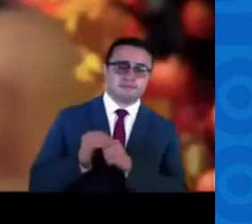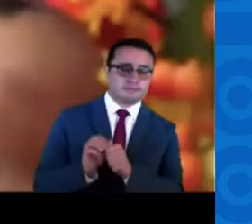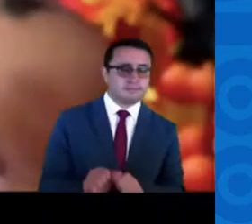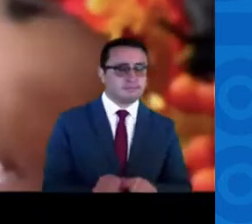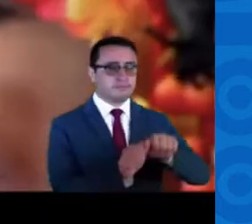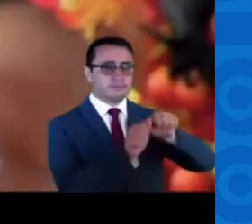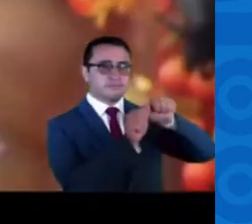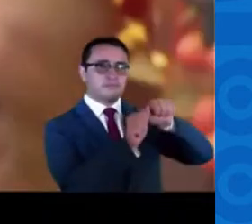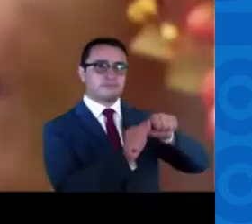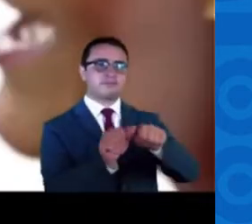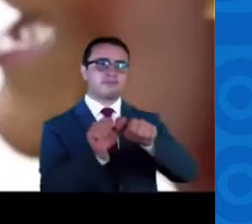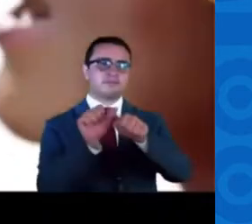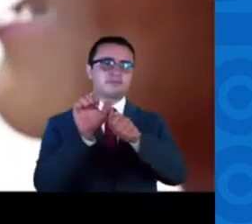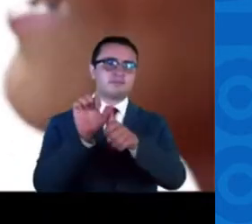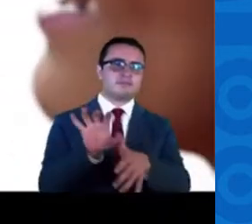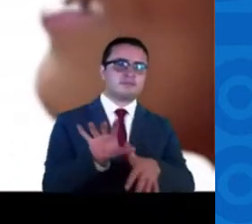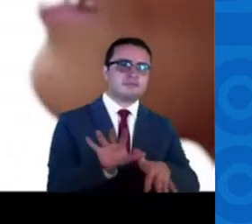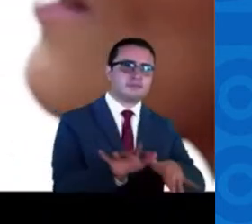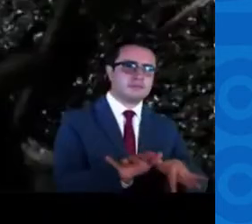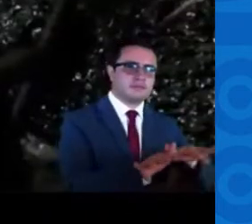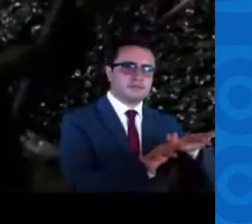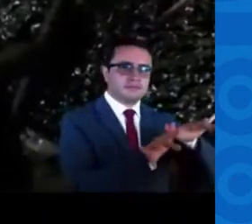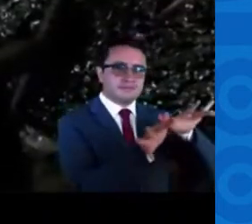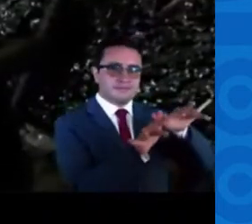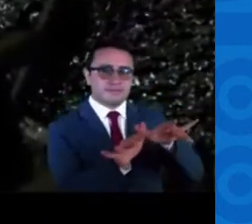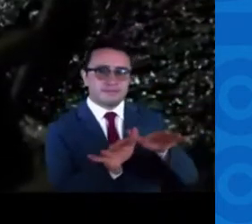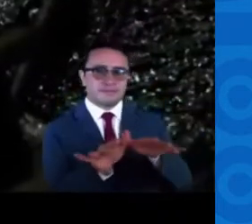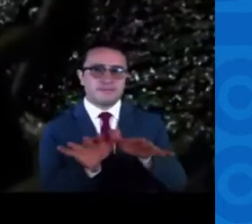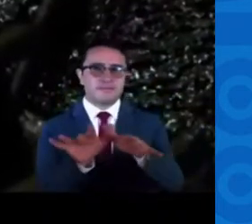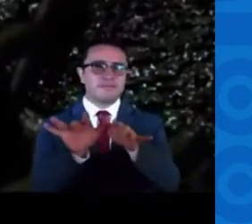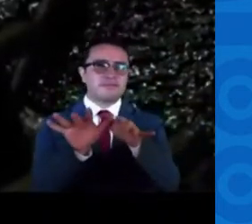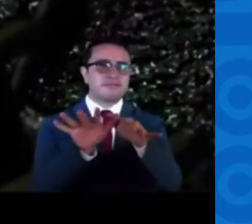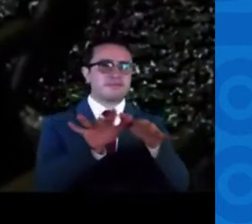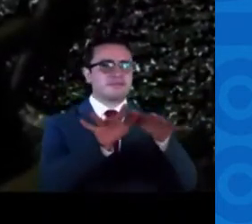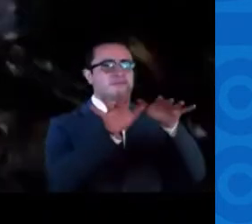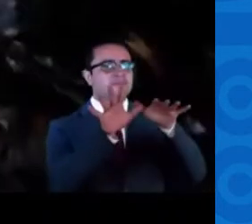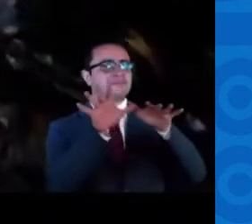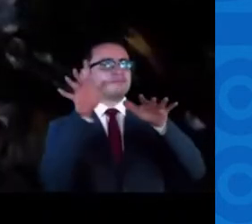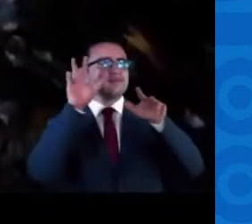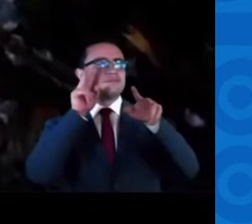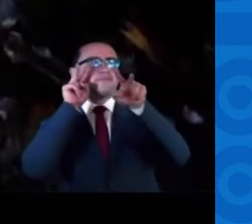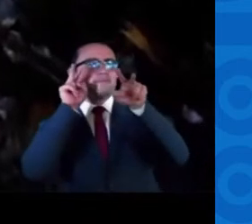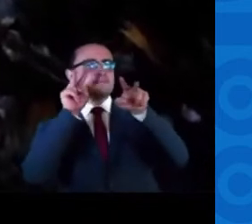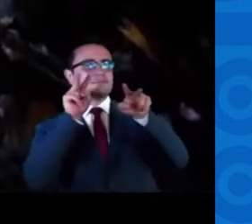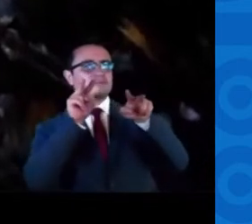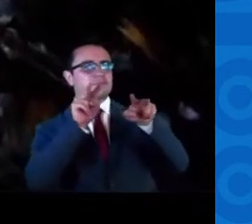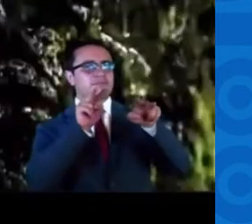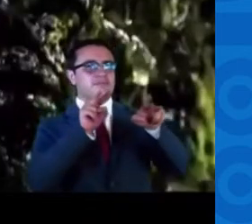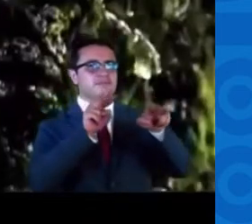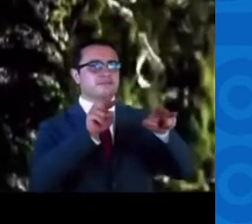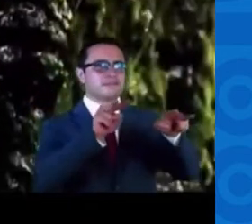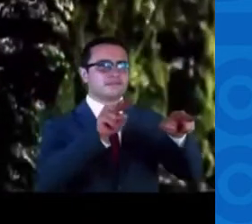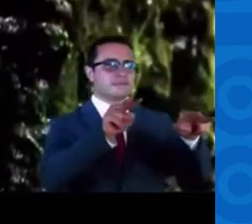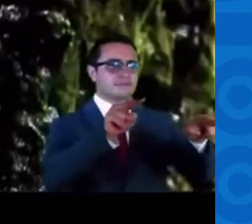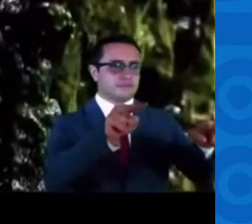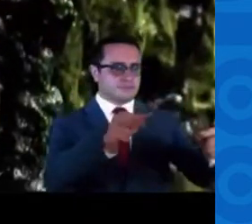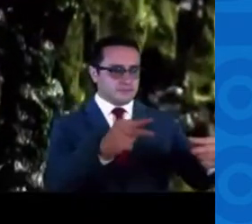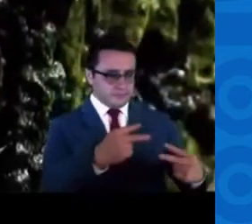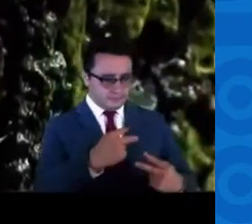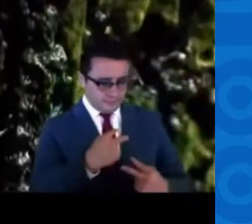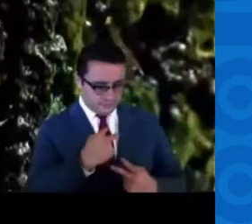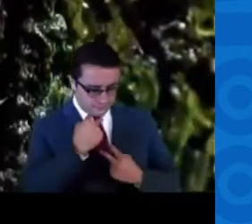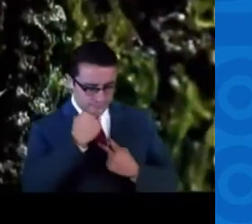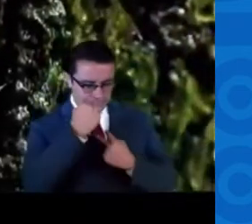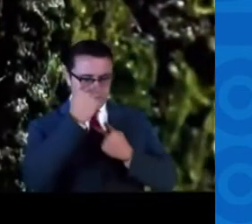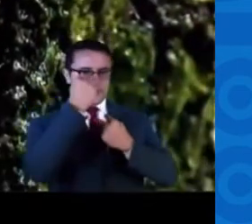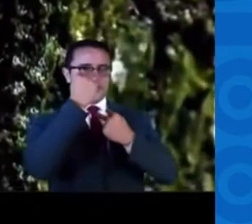Paloma, no salgas fuera, mira que soy casado.